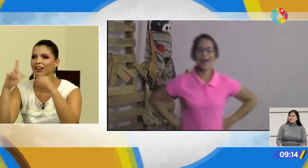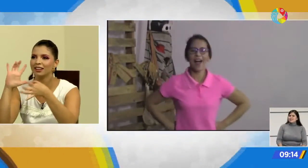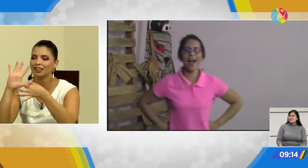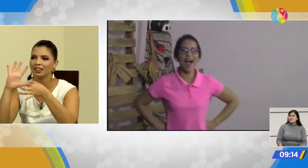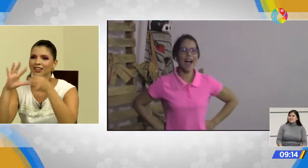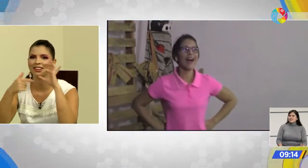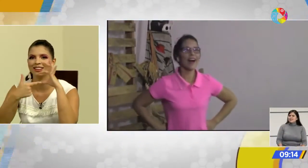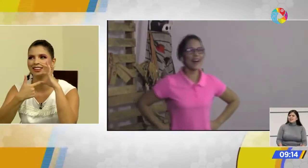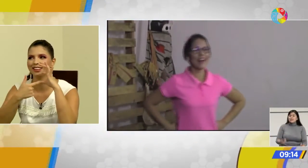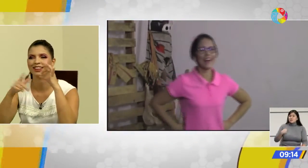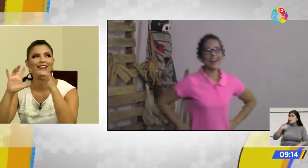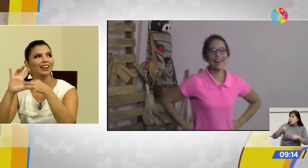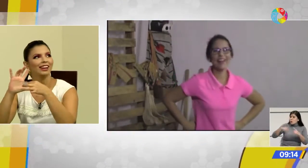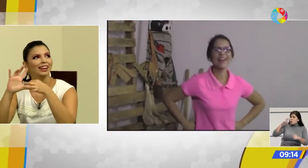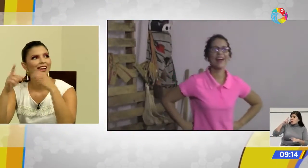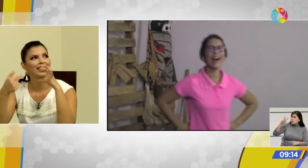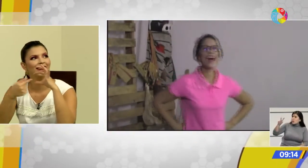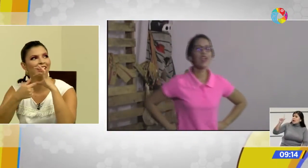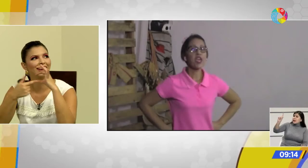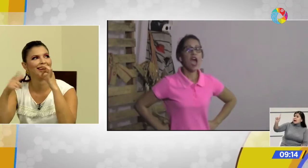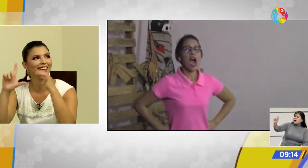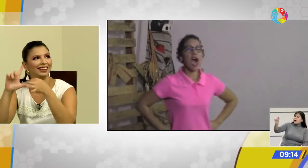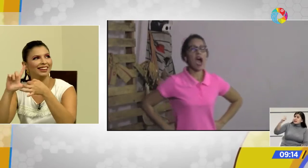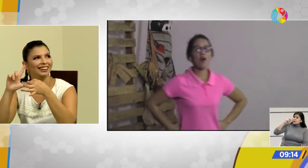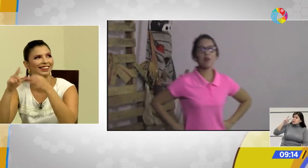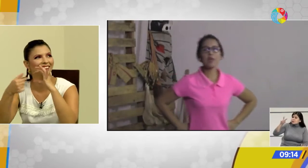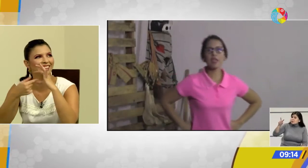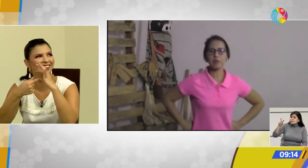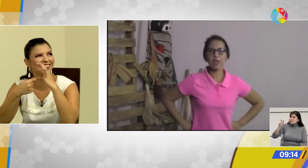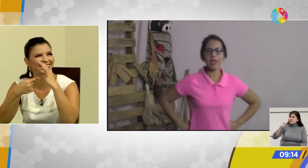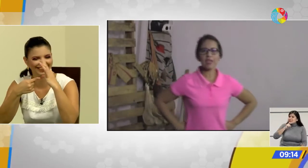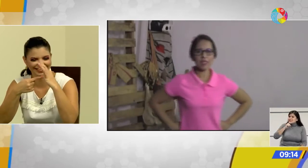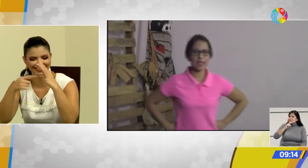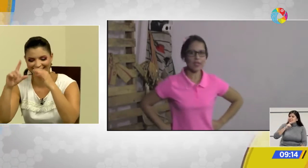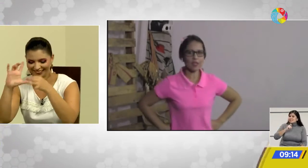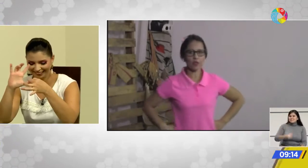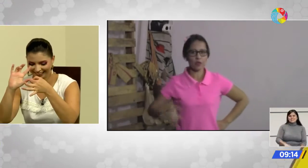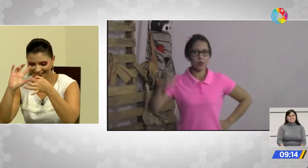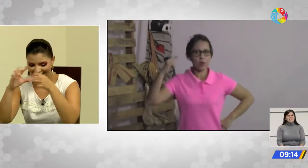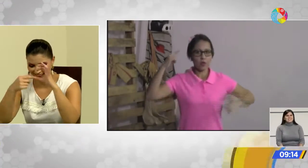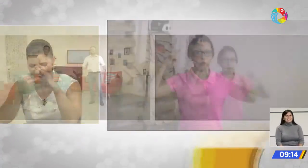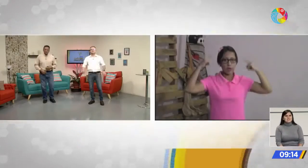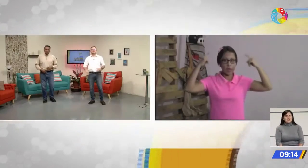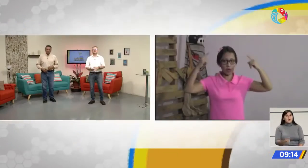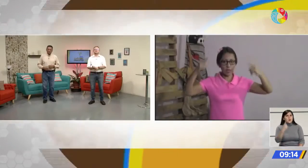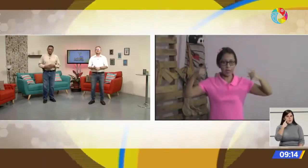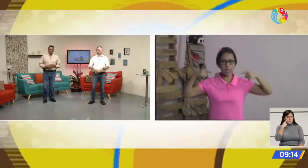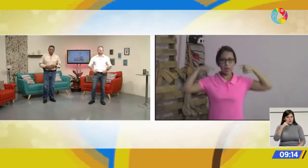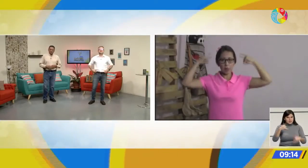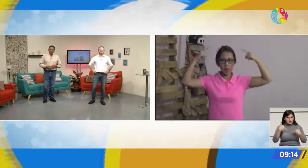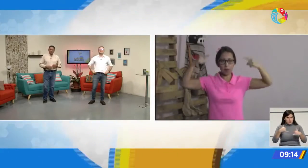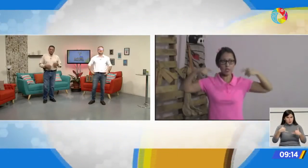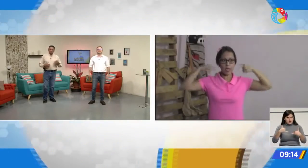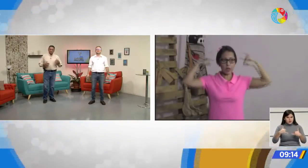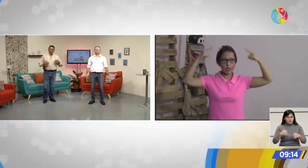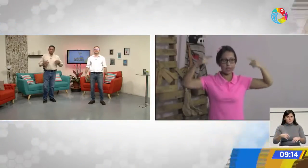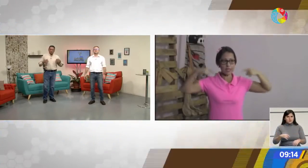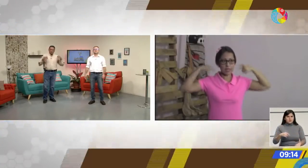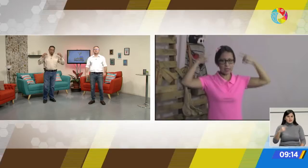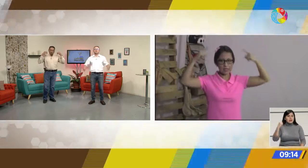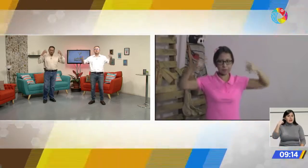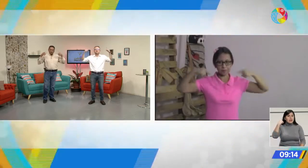Es que círculo. Yo no veo de largo, viera. Es que no se ve muy bien de largo. Ahora miren este que lindo. Ajá. La orejita. Vamos a